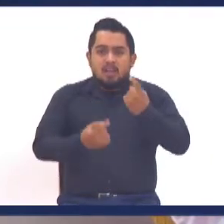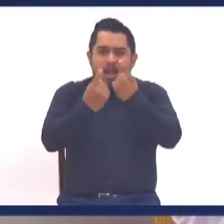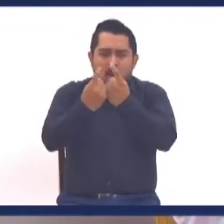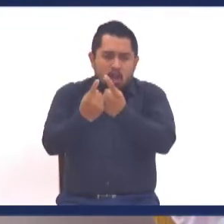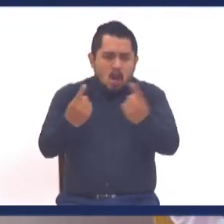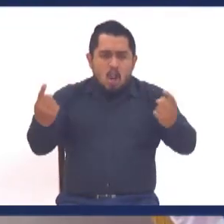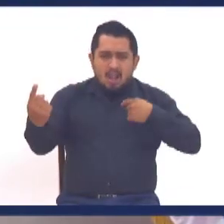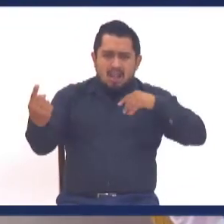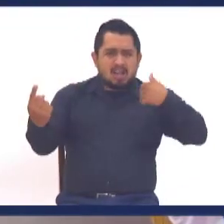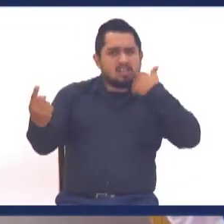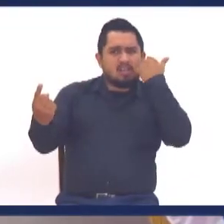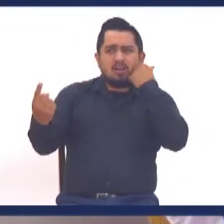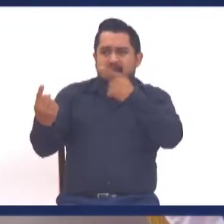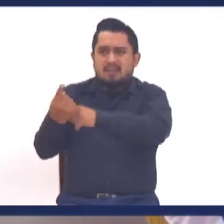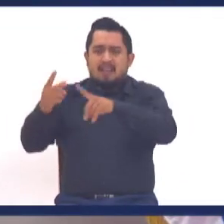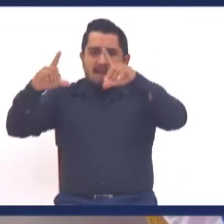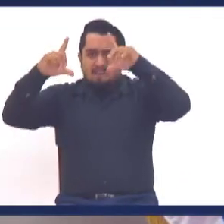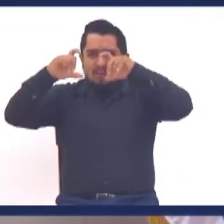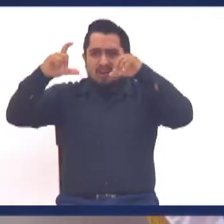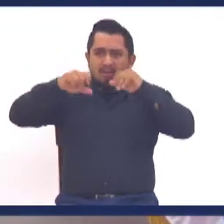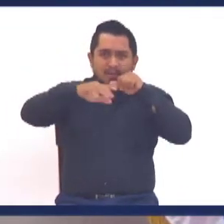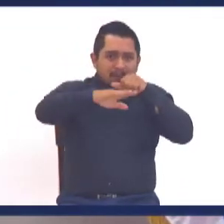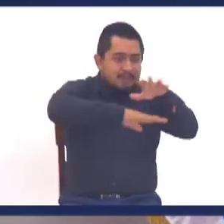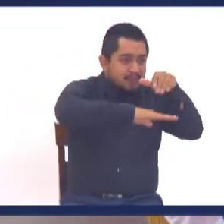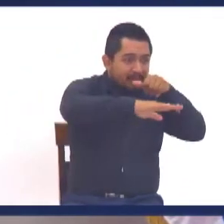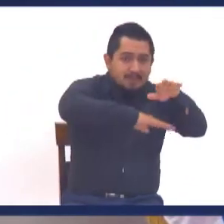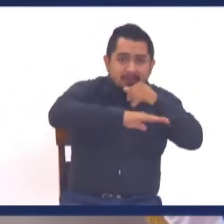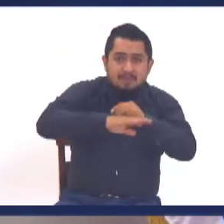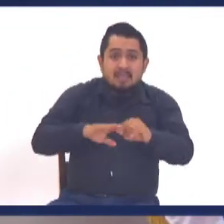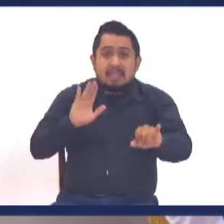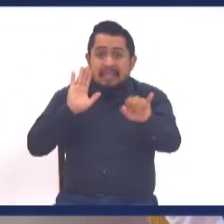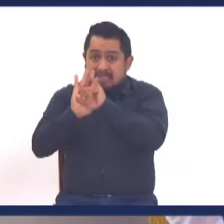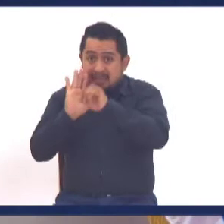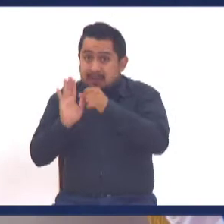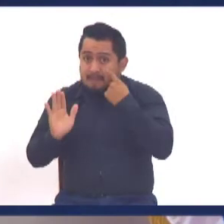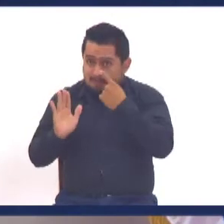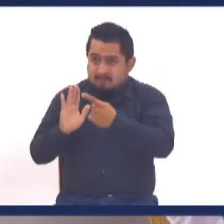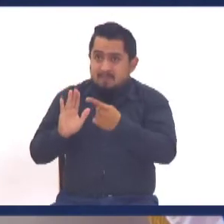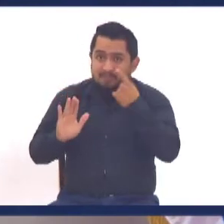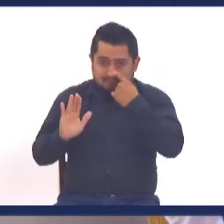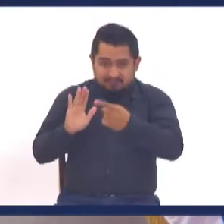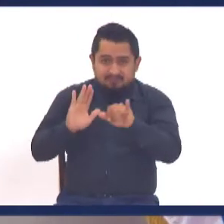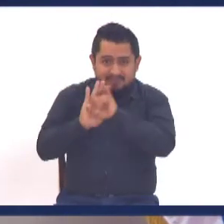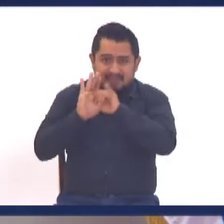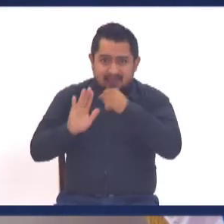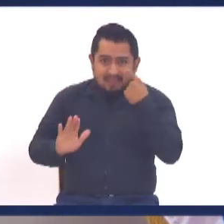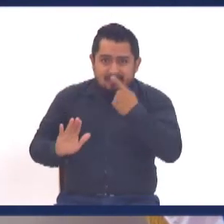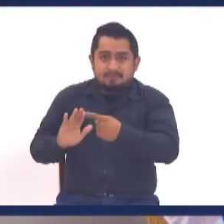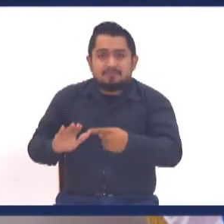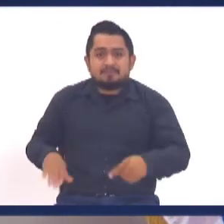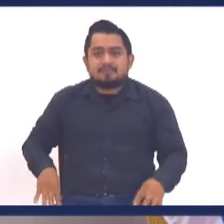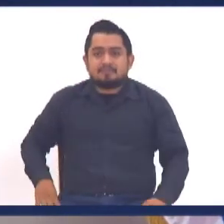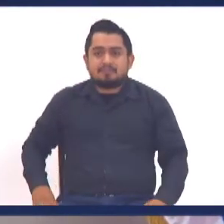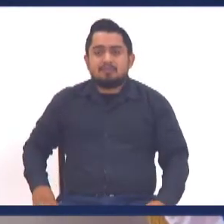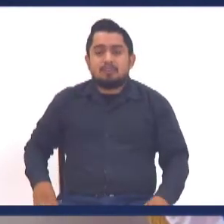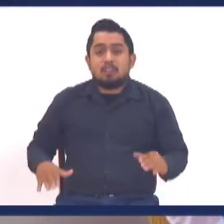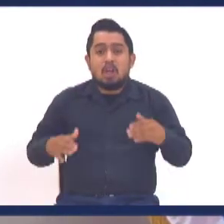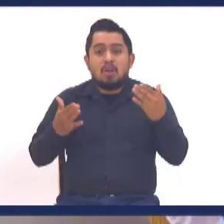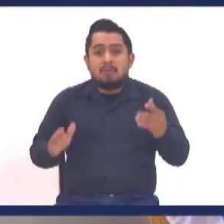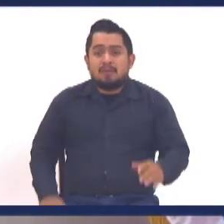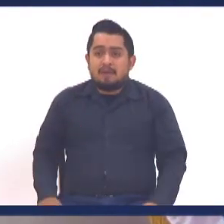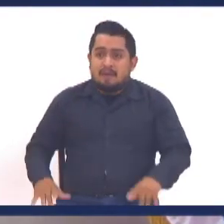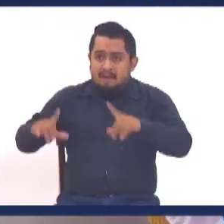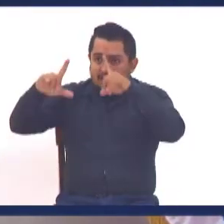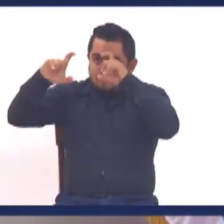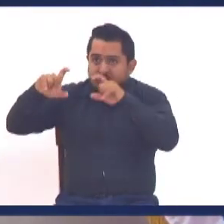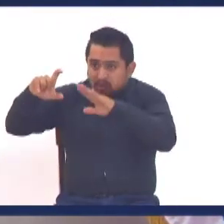hoy amigos fotografías de la iglesia le pido que la busquen en instagram y en estas páginas porque está la